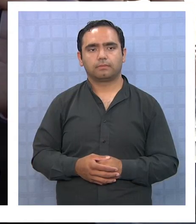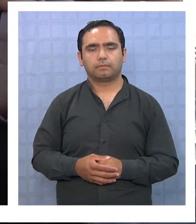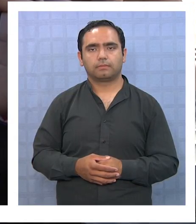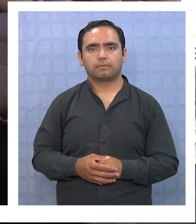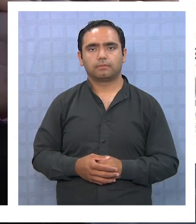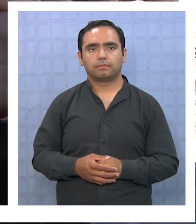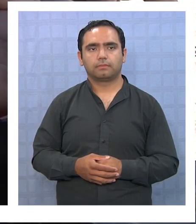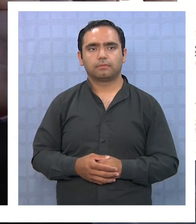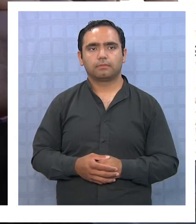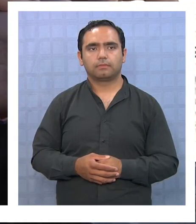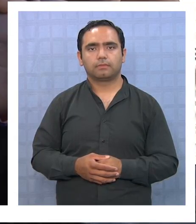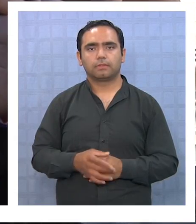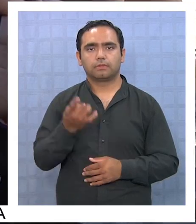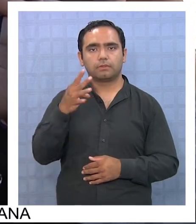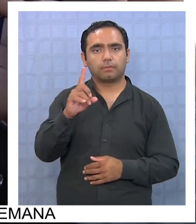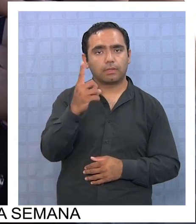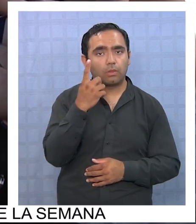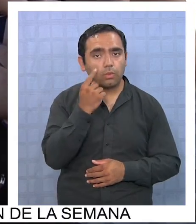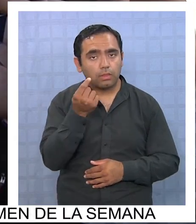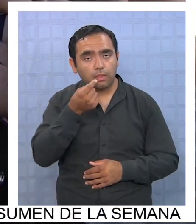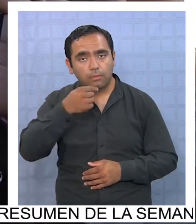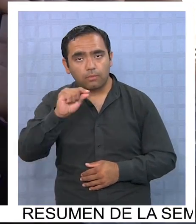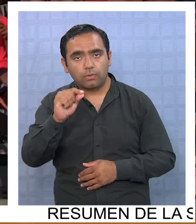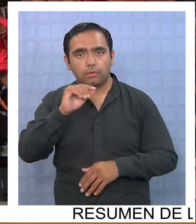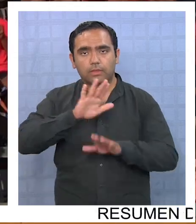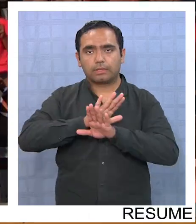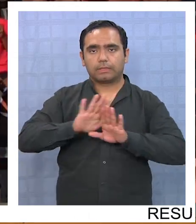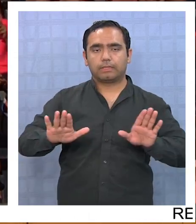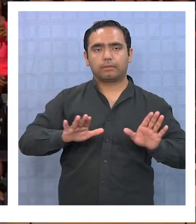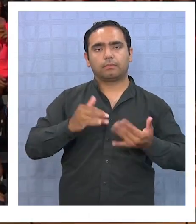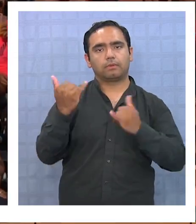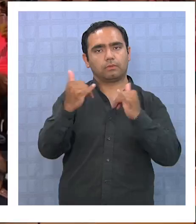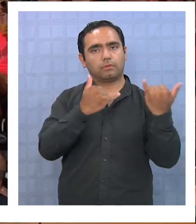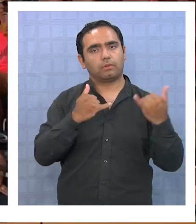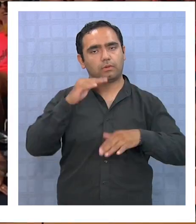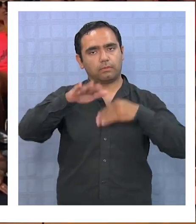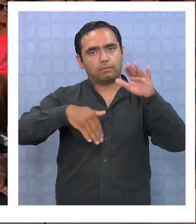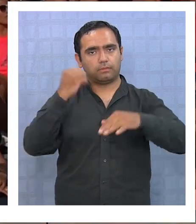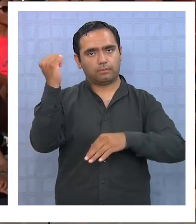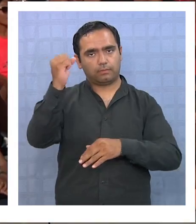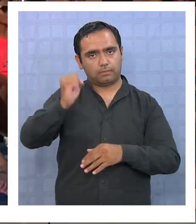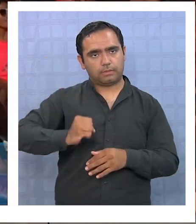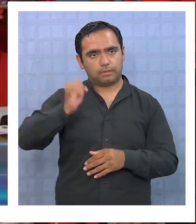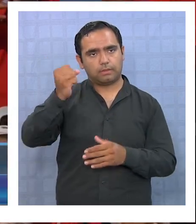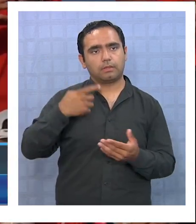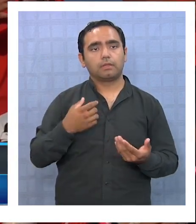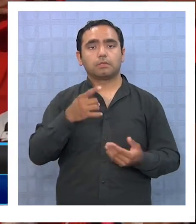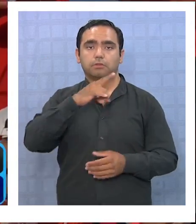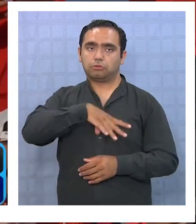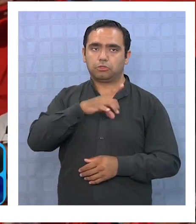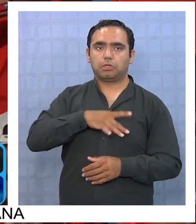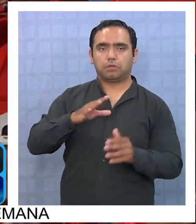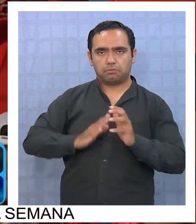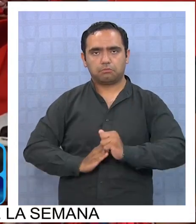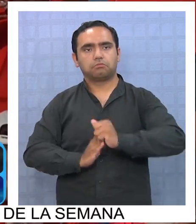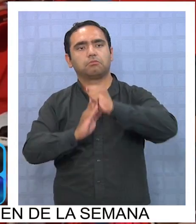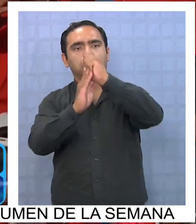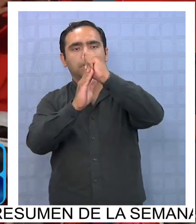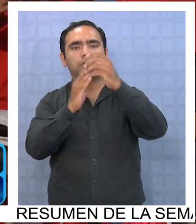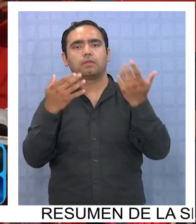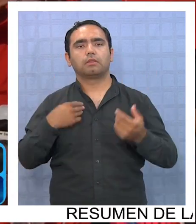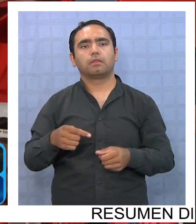A solo un día del término de los Juegos Bolivarianos de Playa, el Team Chile ya se coronó como campeón indiscutido del certamen olímpico,